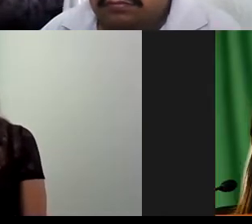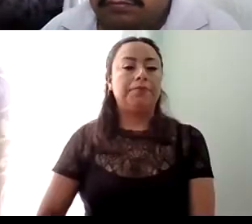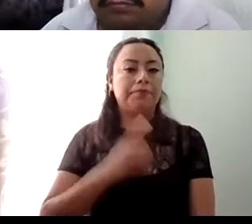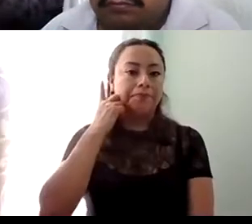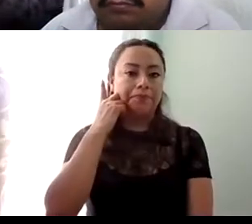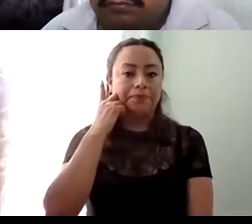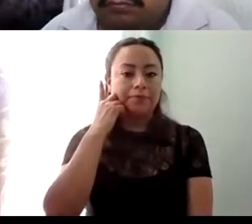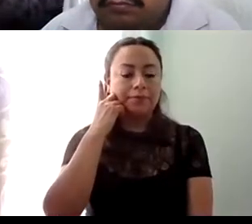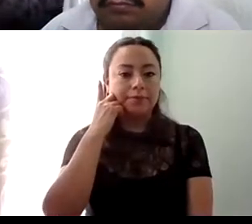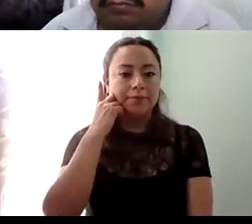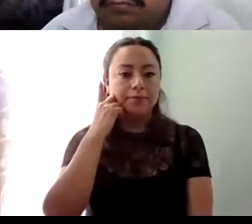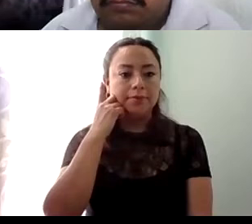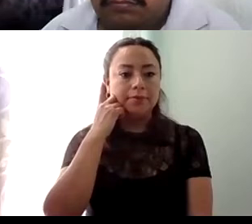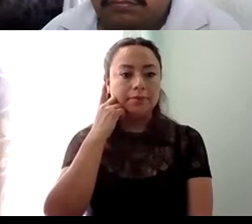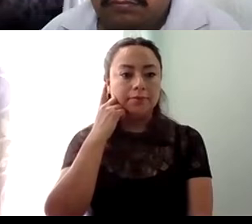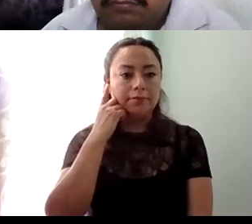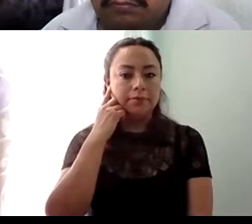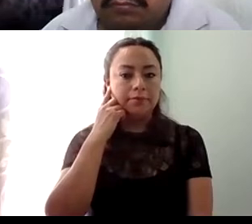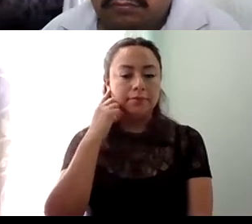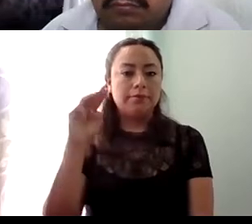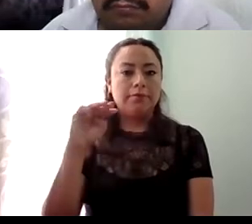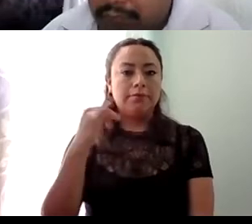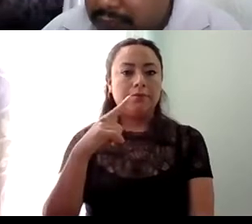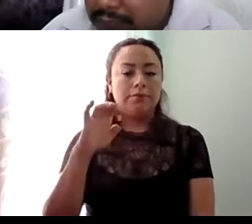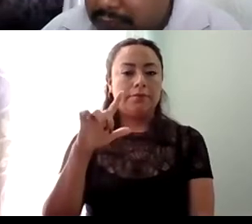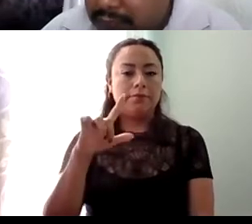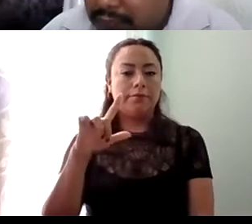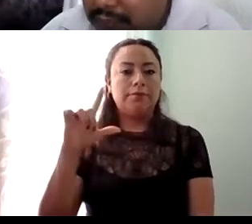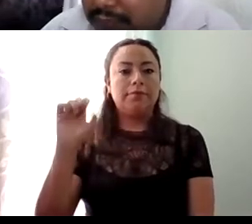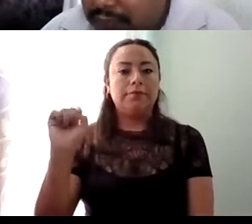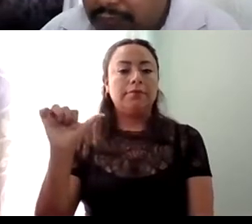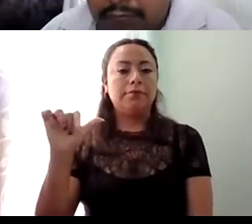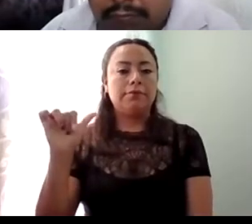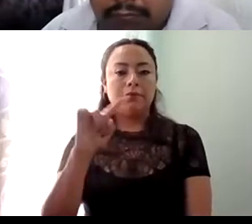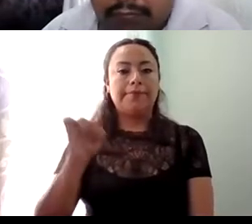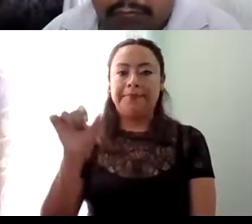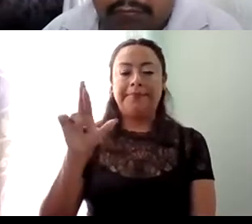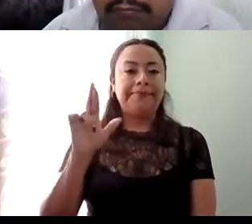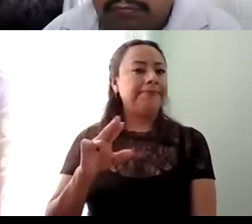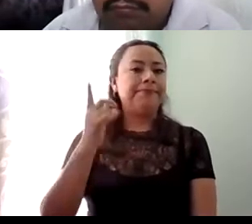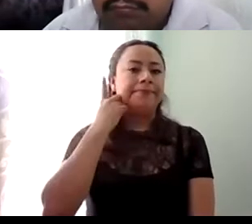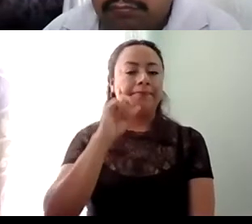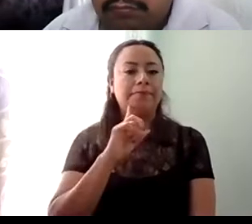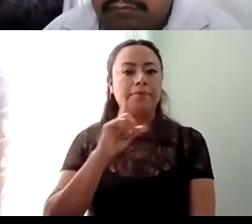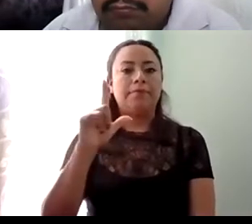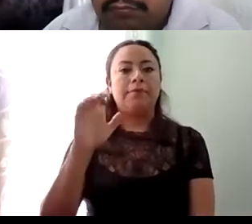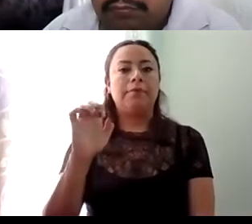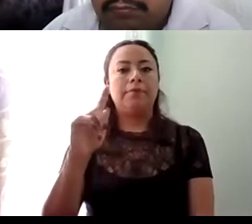Diputado Miguel Ángel Salazar Martínez. Diputada Leticia